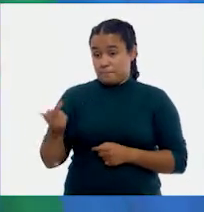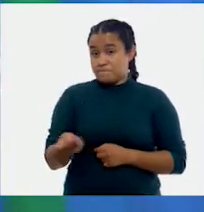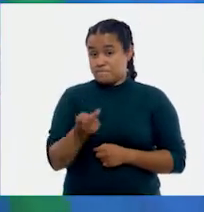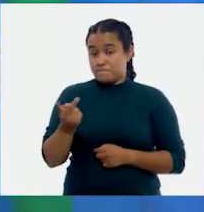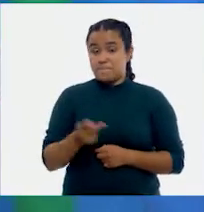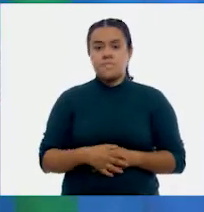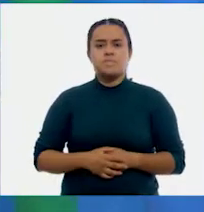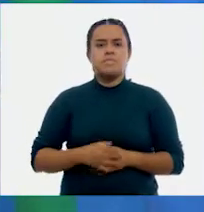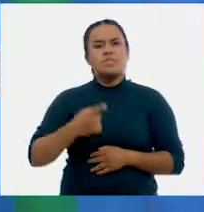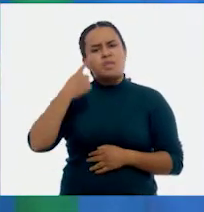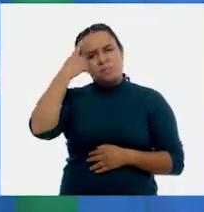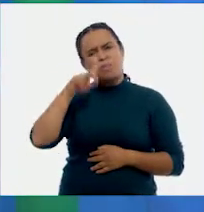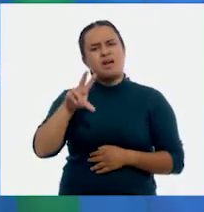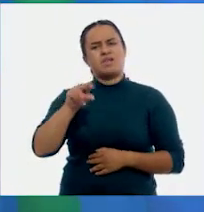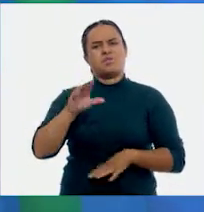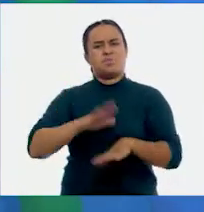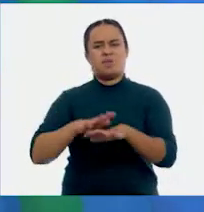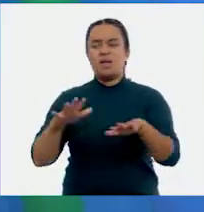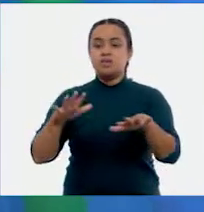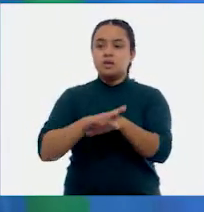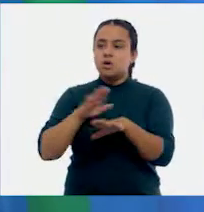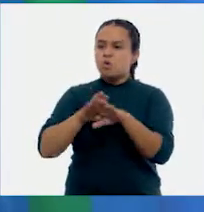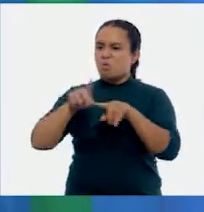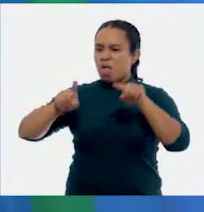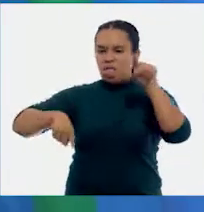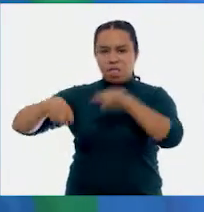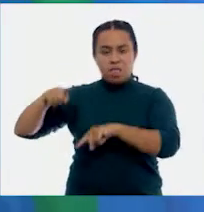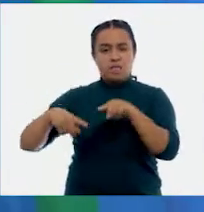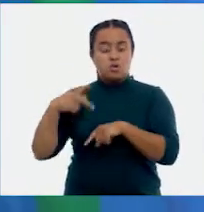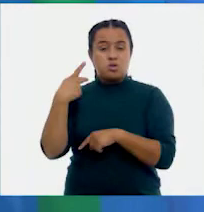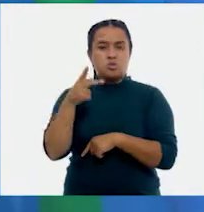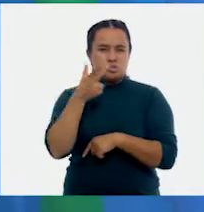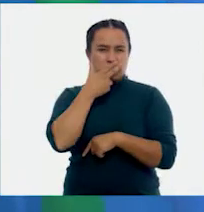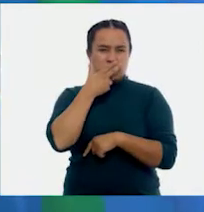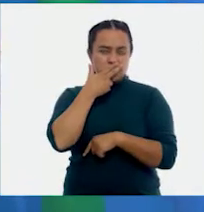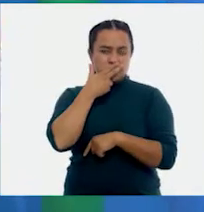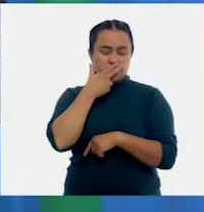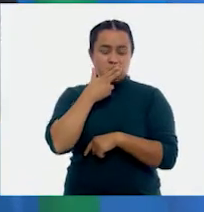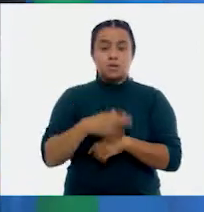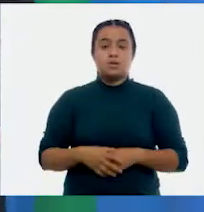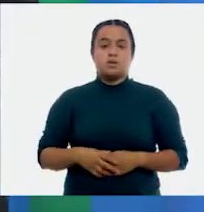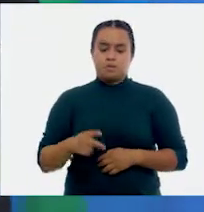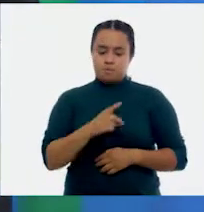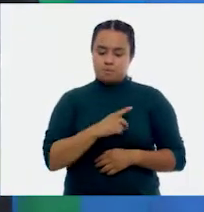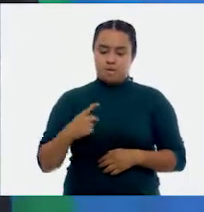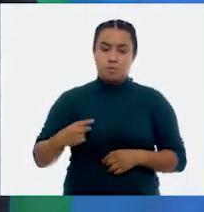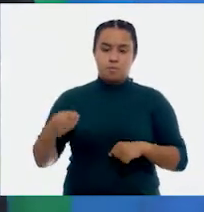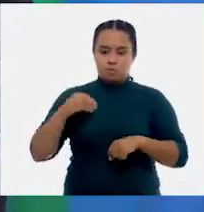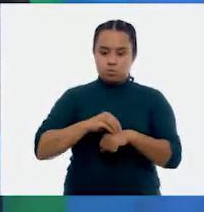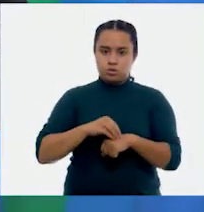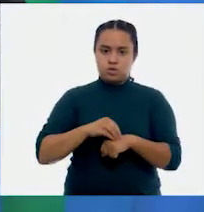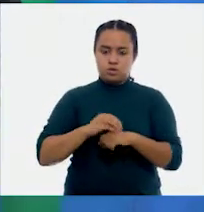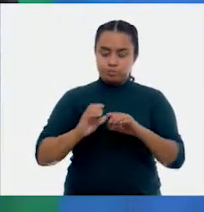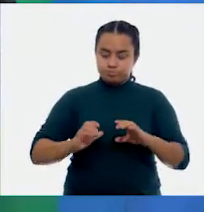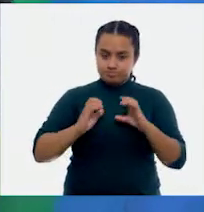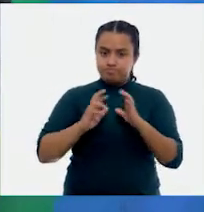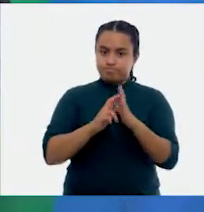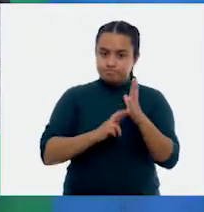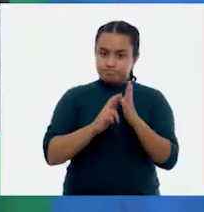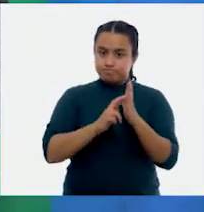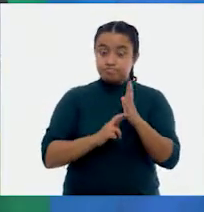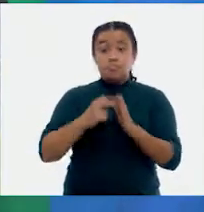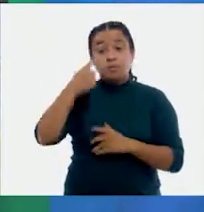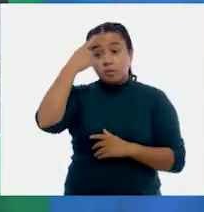evitar alteraciones ocasionadas por el uso inadecuado de recursos, es necesario establecer medidas que permitan